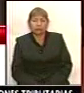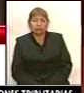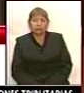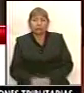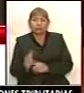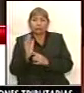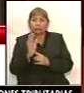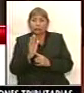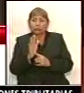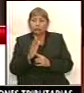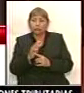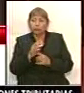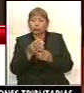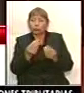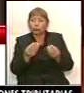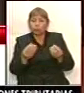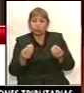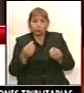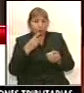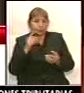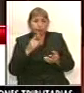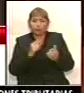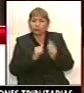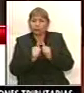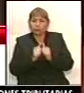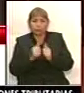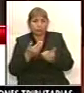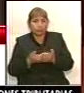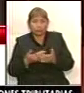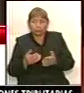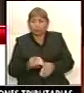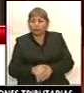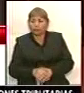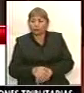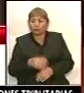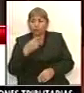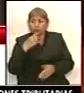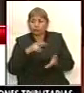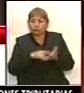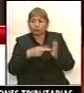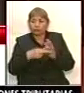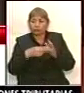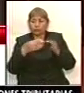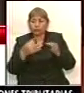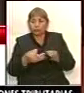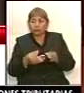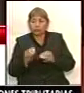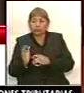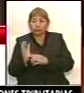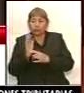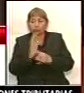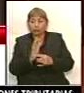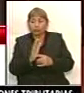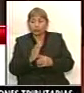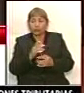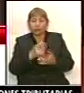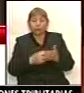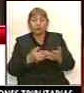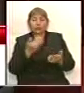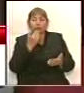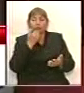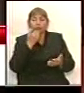representación de una pluralidad no quiere decir incompetencia técnica, significa también legitimidad de representación de quienes